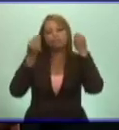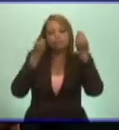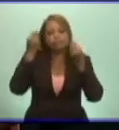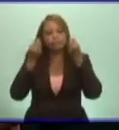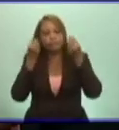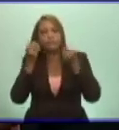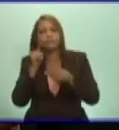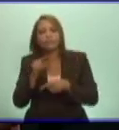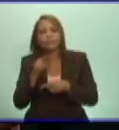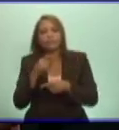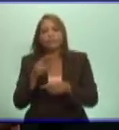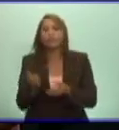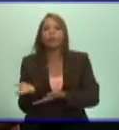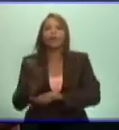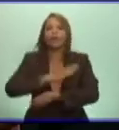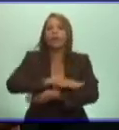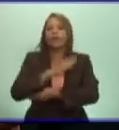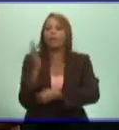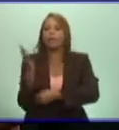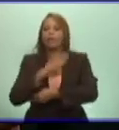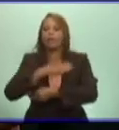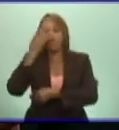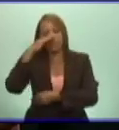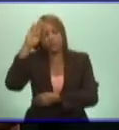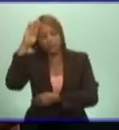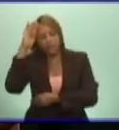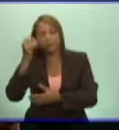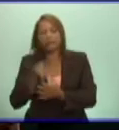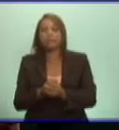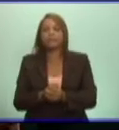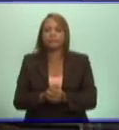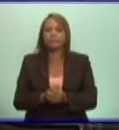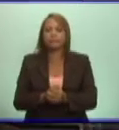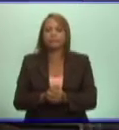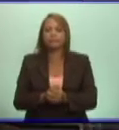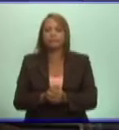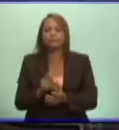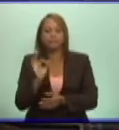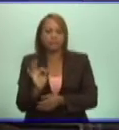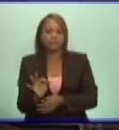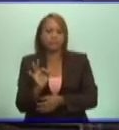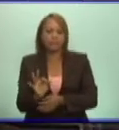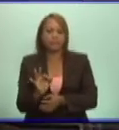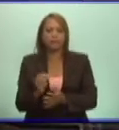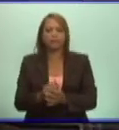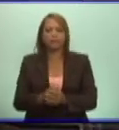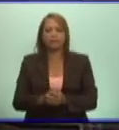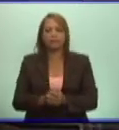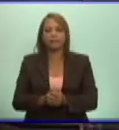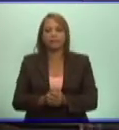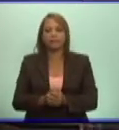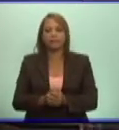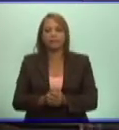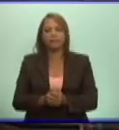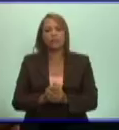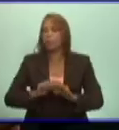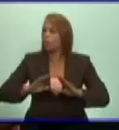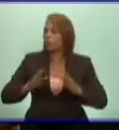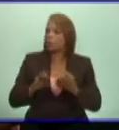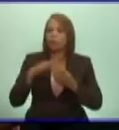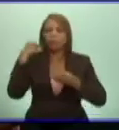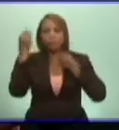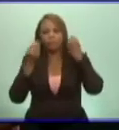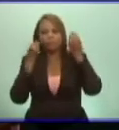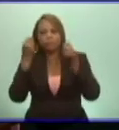hoy con el álbum de la patria en la asignatura El Mundo en que Vivimos, asimismo sobre preocupaciones con la